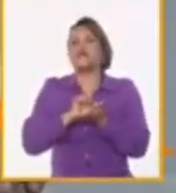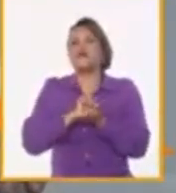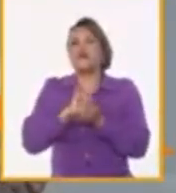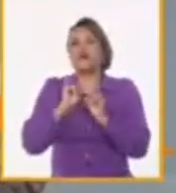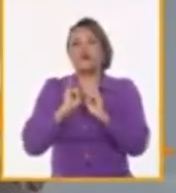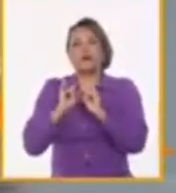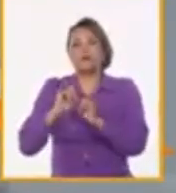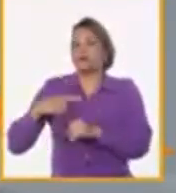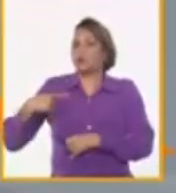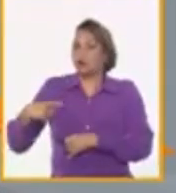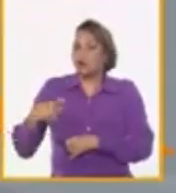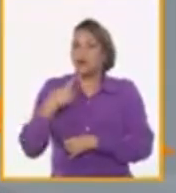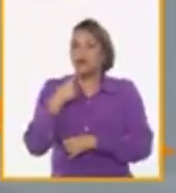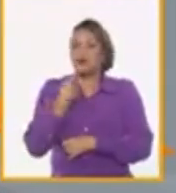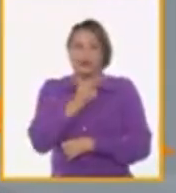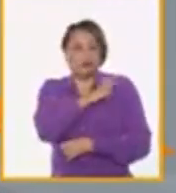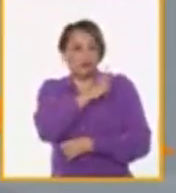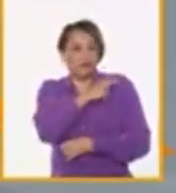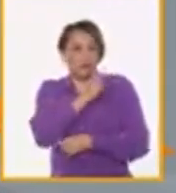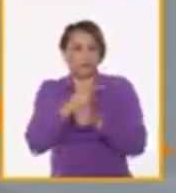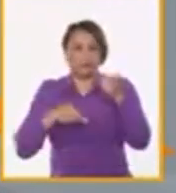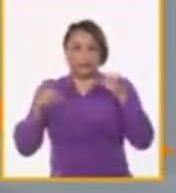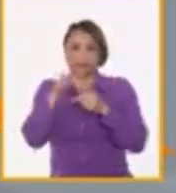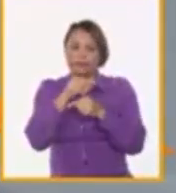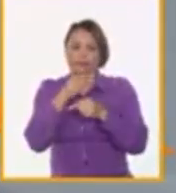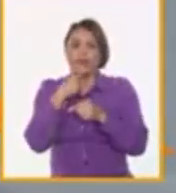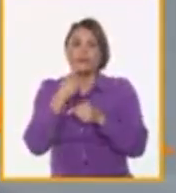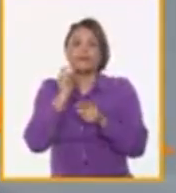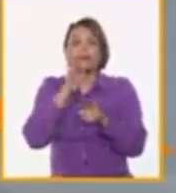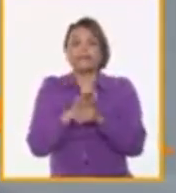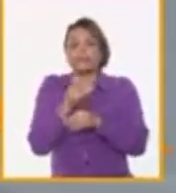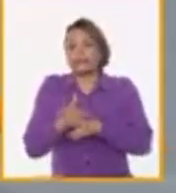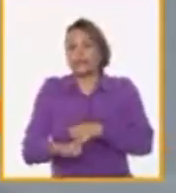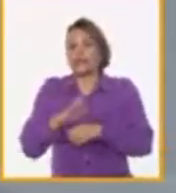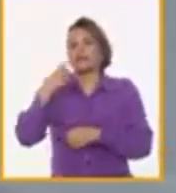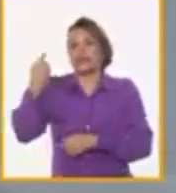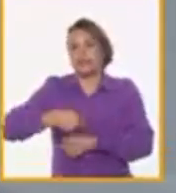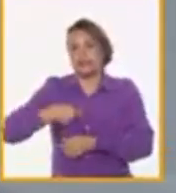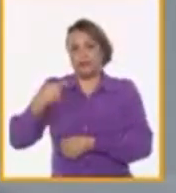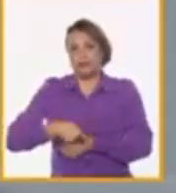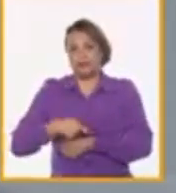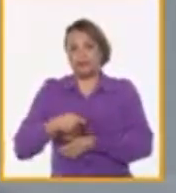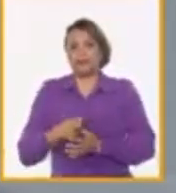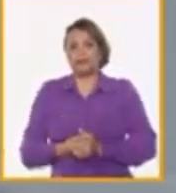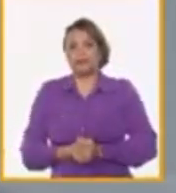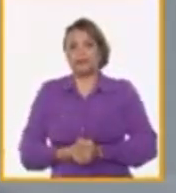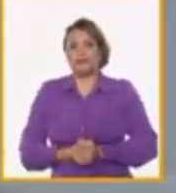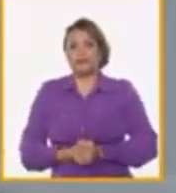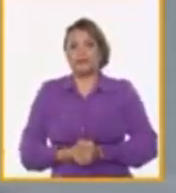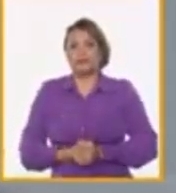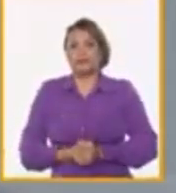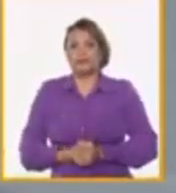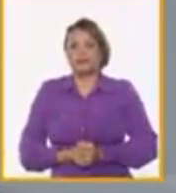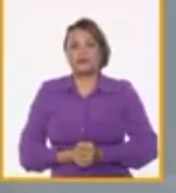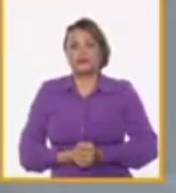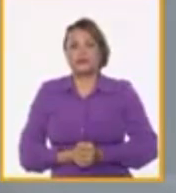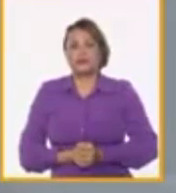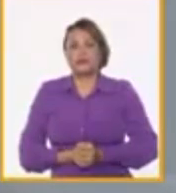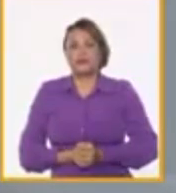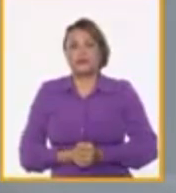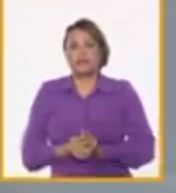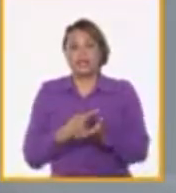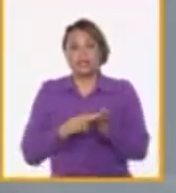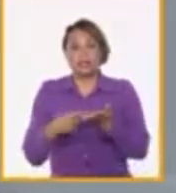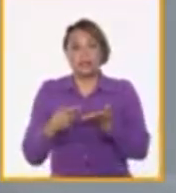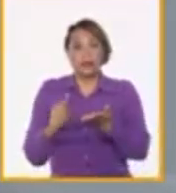del país para ir tomando decisiones, porque hay muchos factores que influyen sobre el abasto de agua y el saneamiento. En la semana